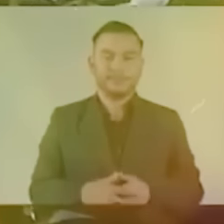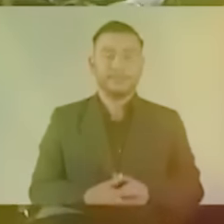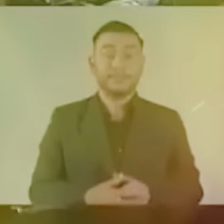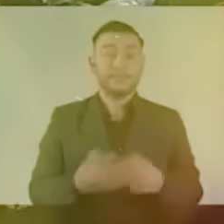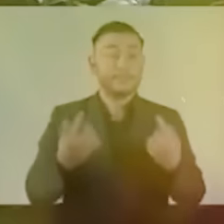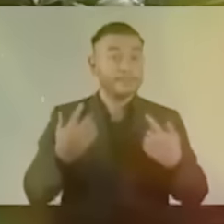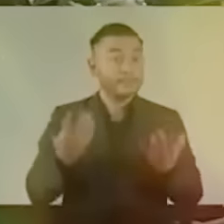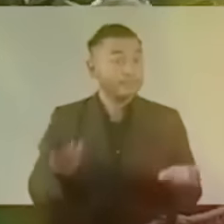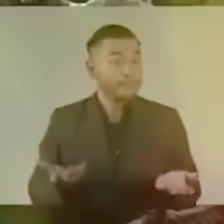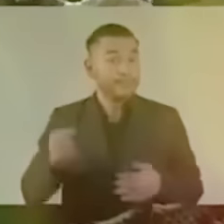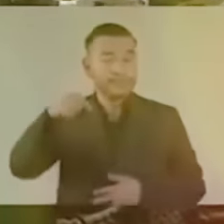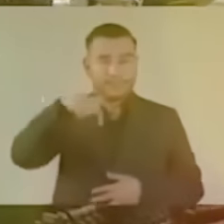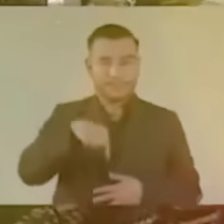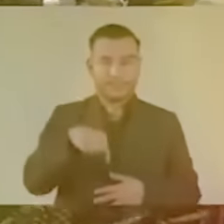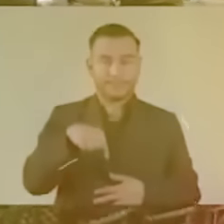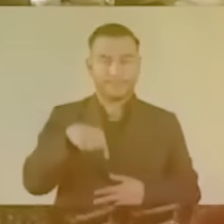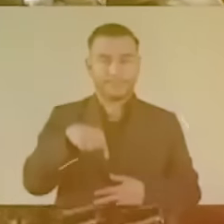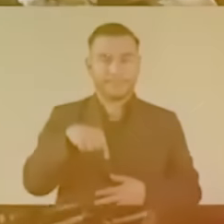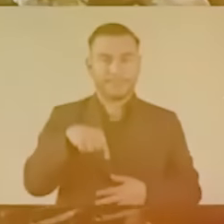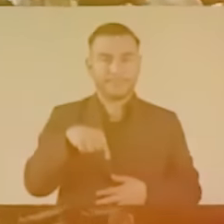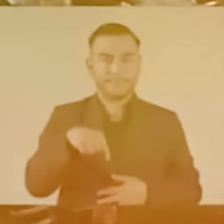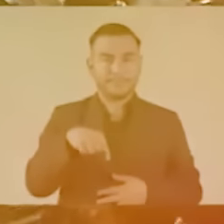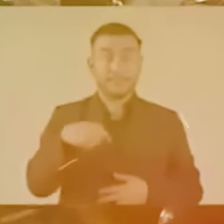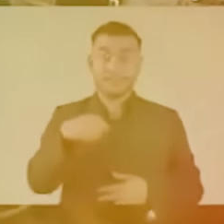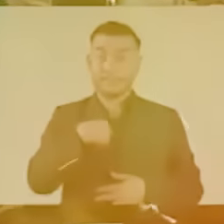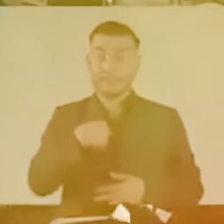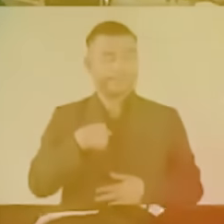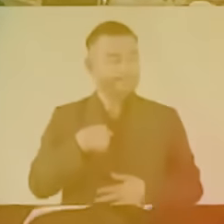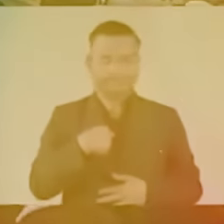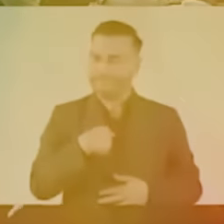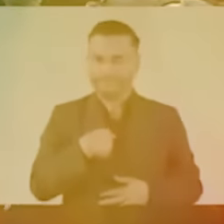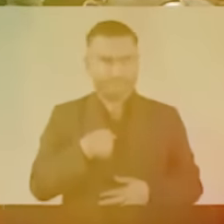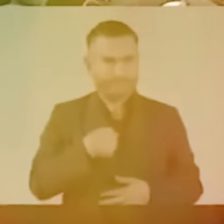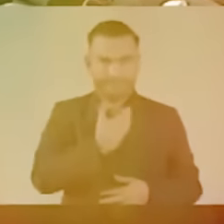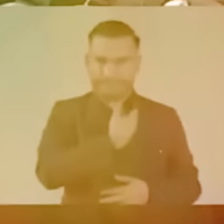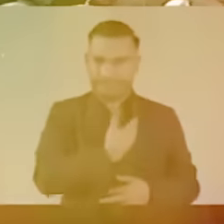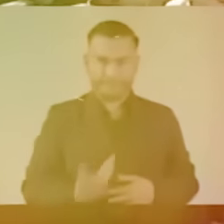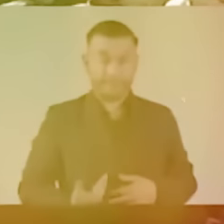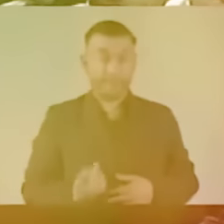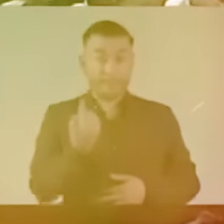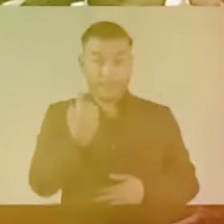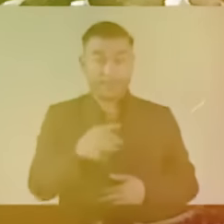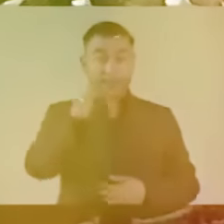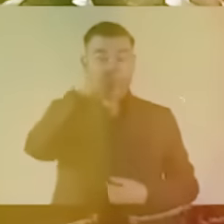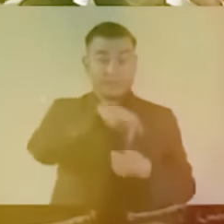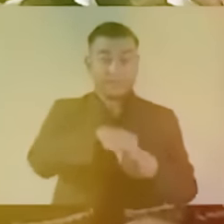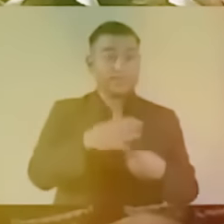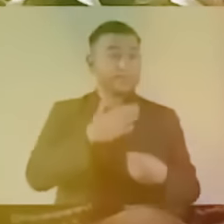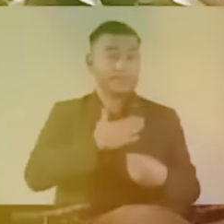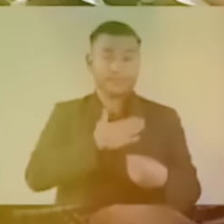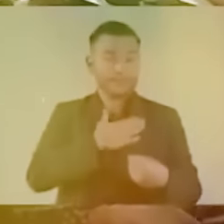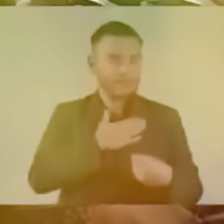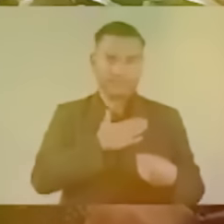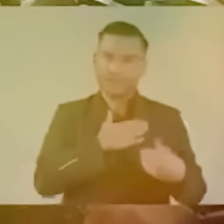Pero a partir de hoy, no seré el presidente de los que votaron por mí. Tampoco